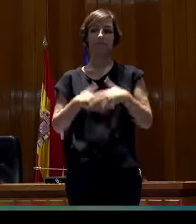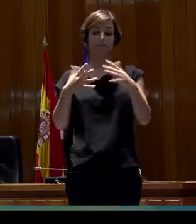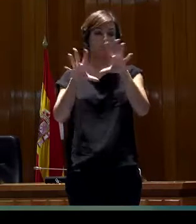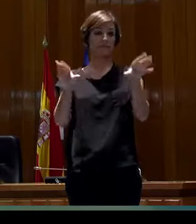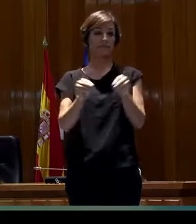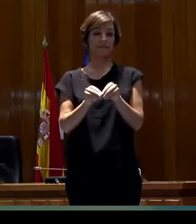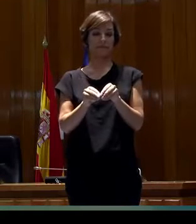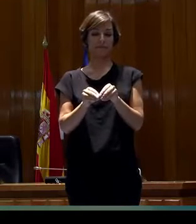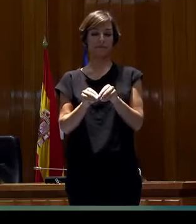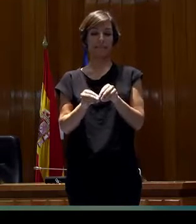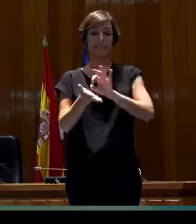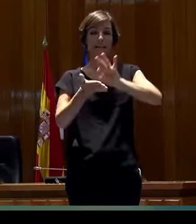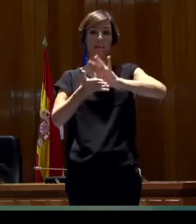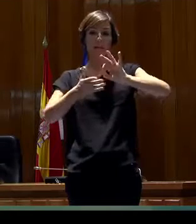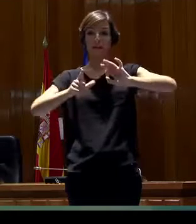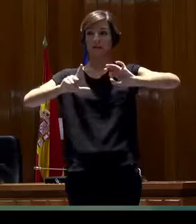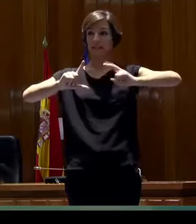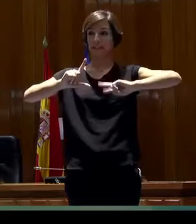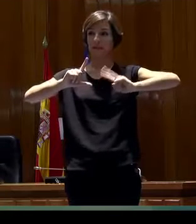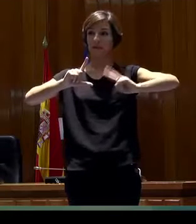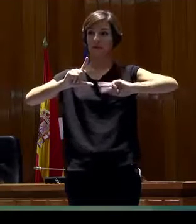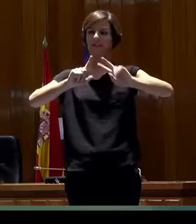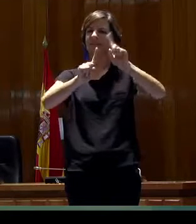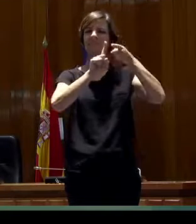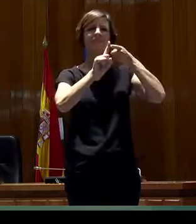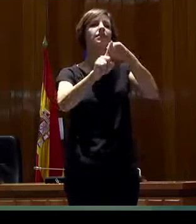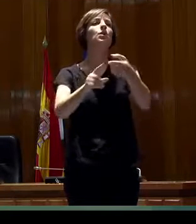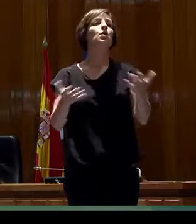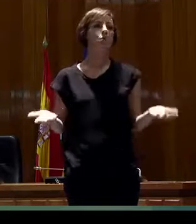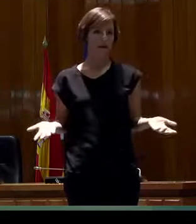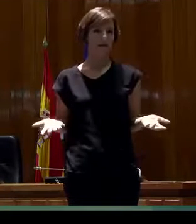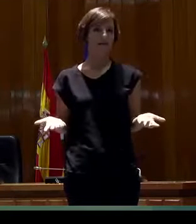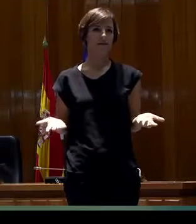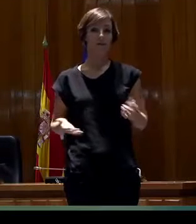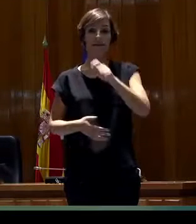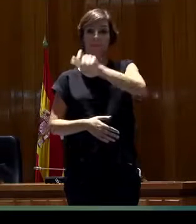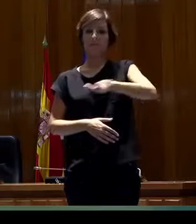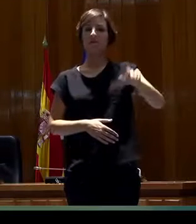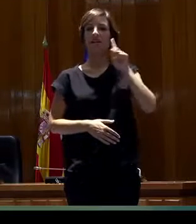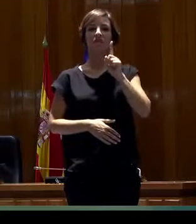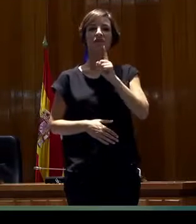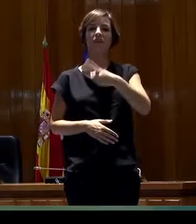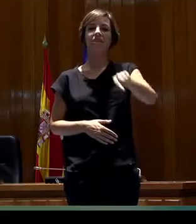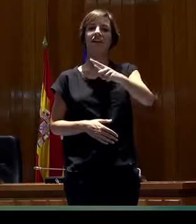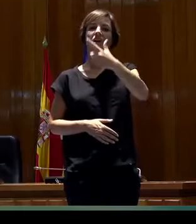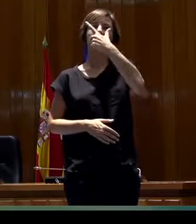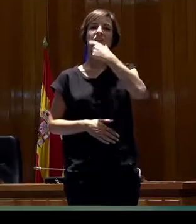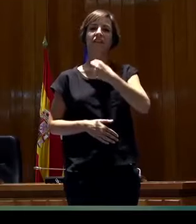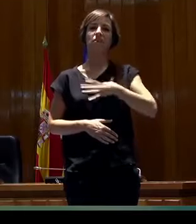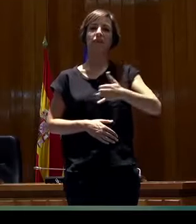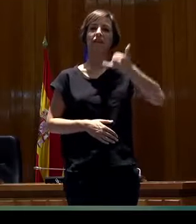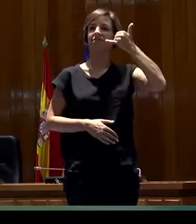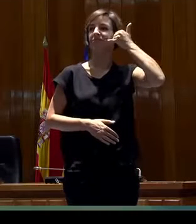objetivo que persigue el servicio de videointerpretación S-Visual es facilitar a las personas sordas el acceso a los servicios